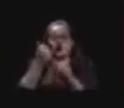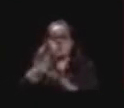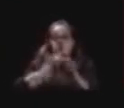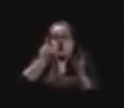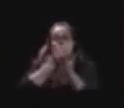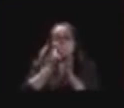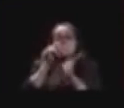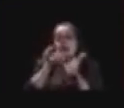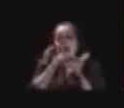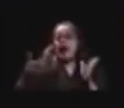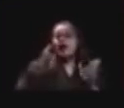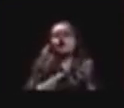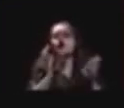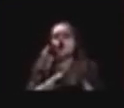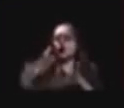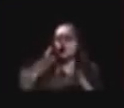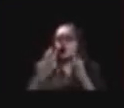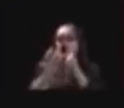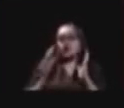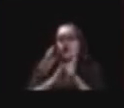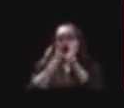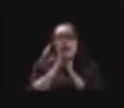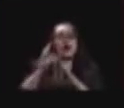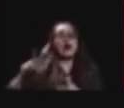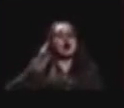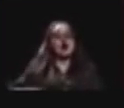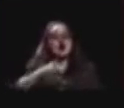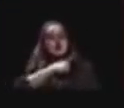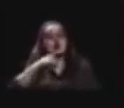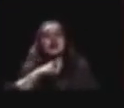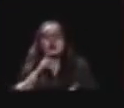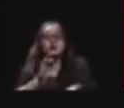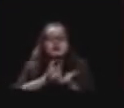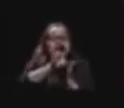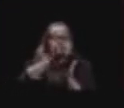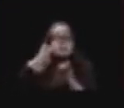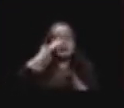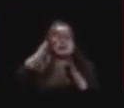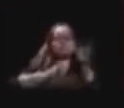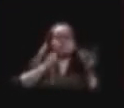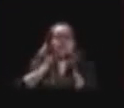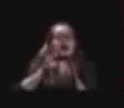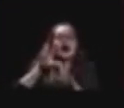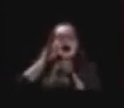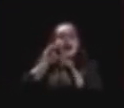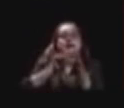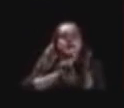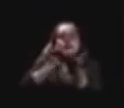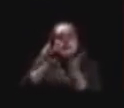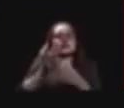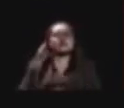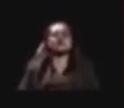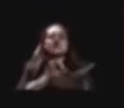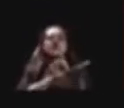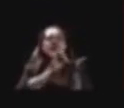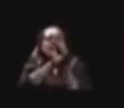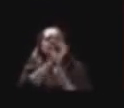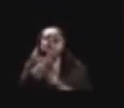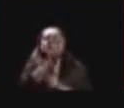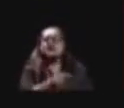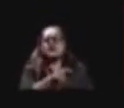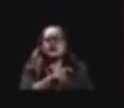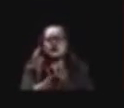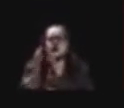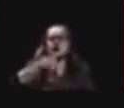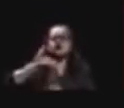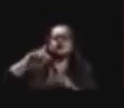es menester del gobierno invertir para garantizar los derechos. Cuando decimos derechos,